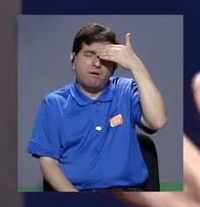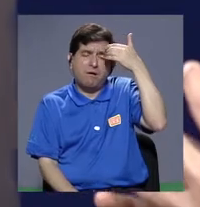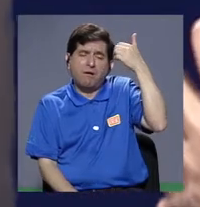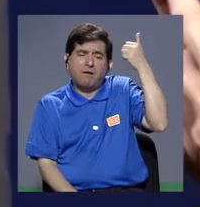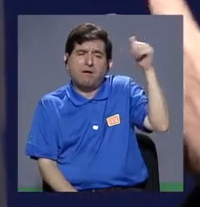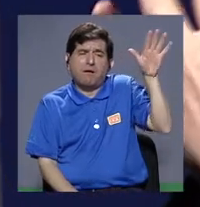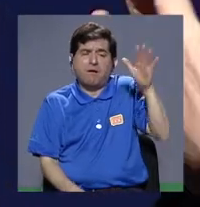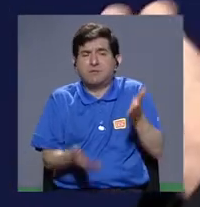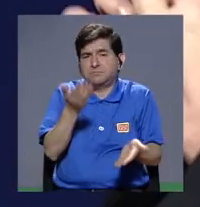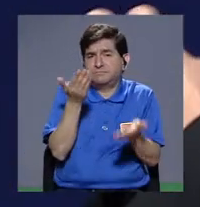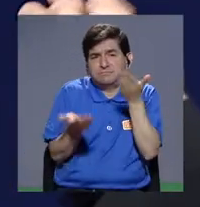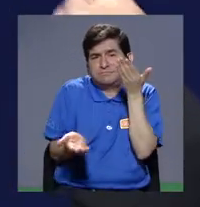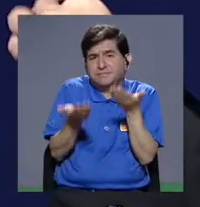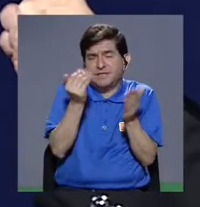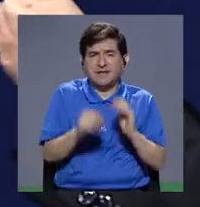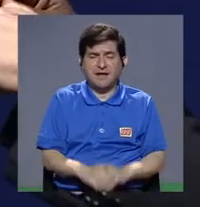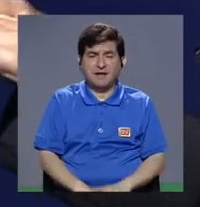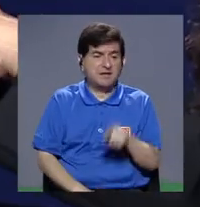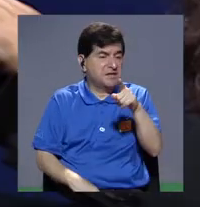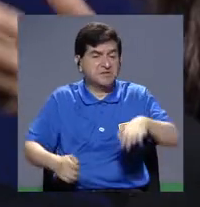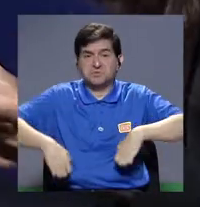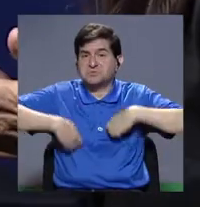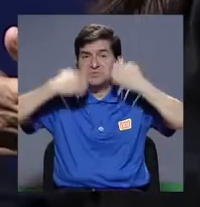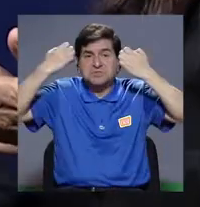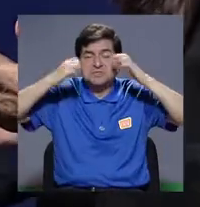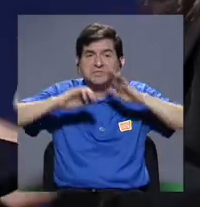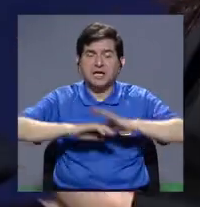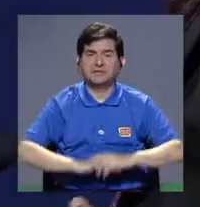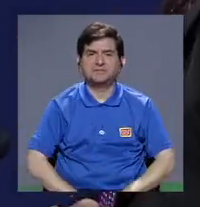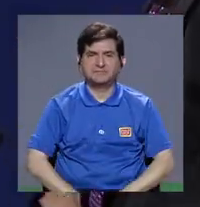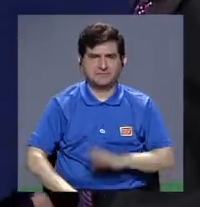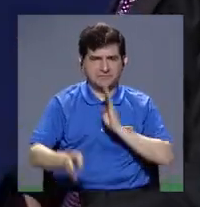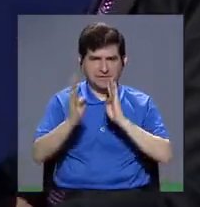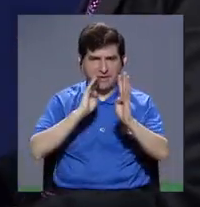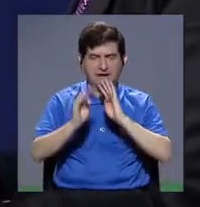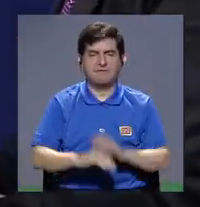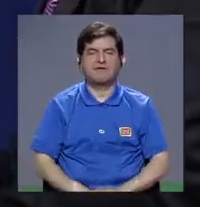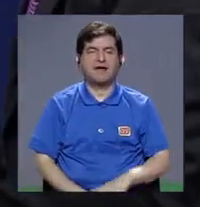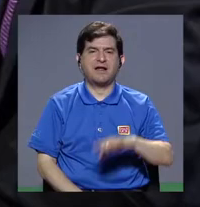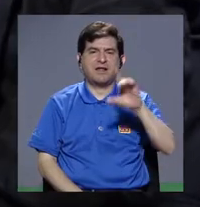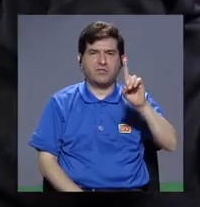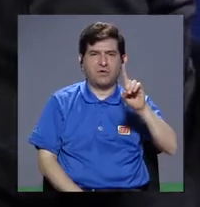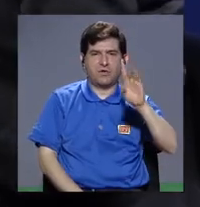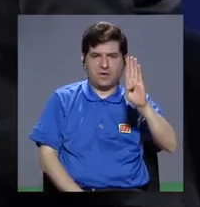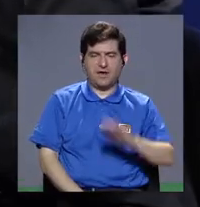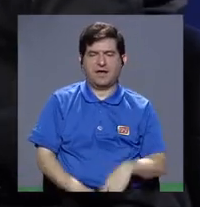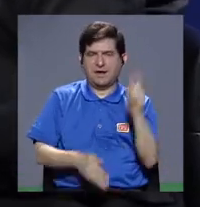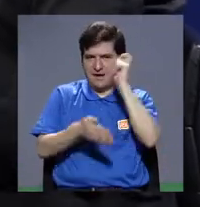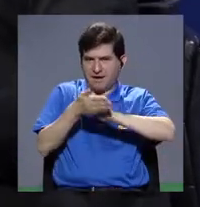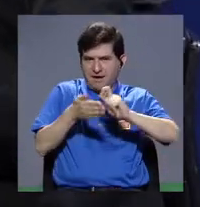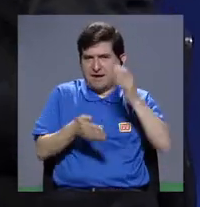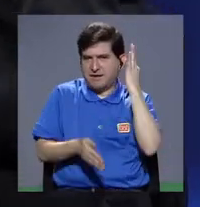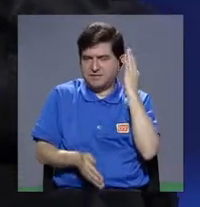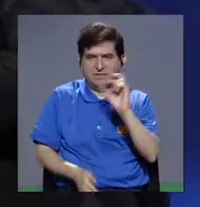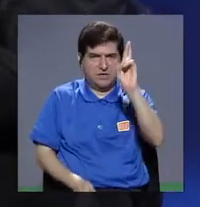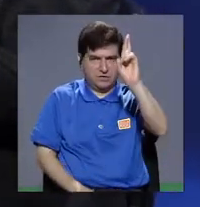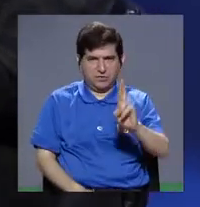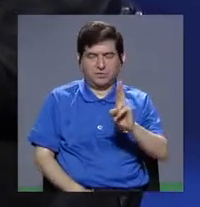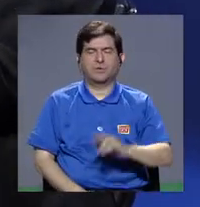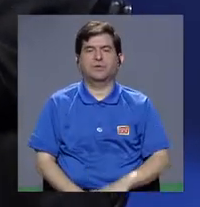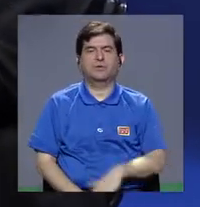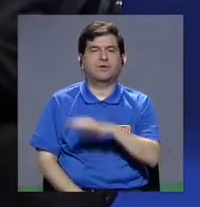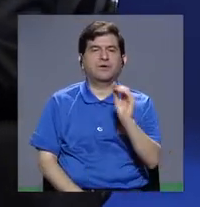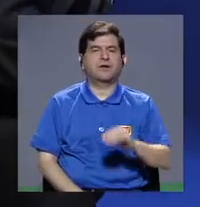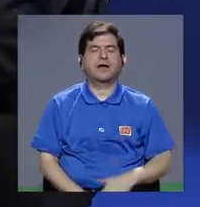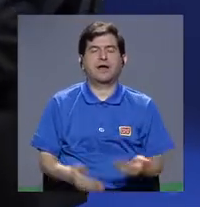le hace que no exista estamos conversando con morelia para una escritora costarricense